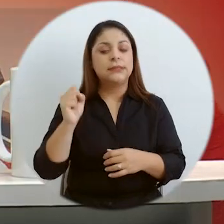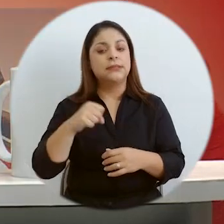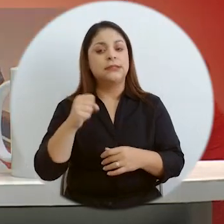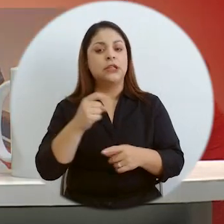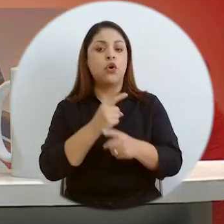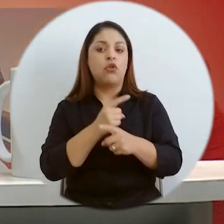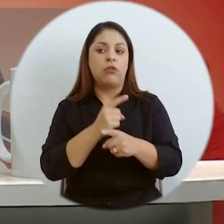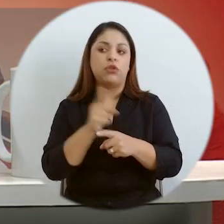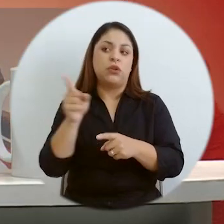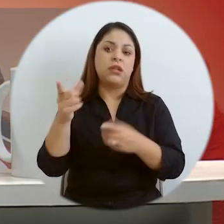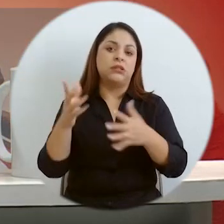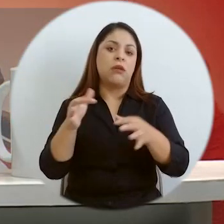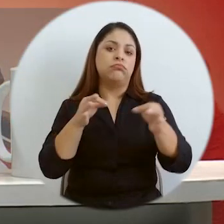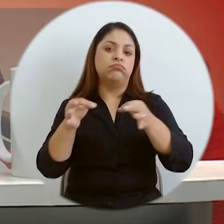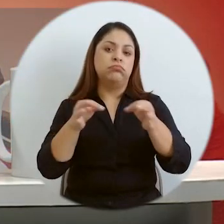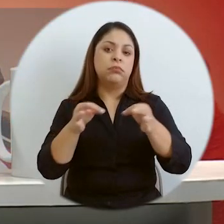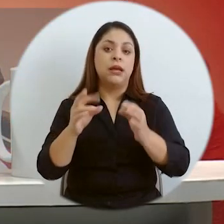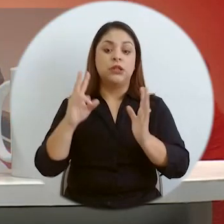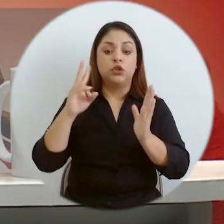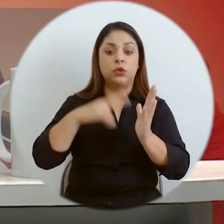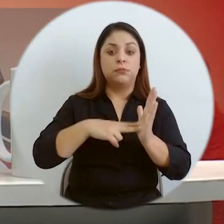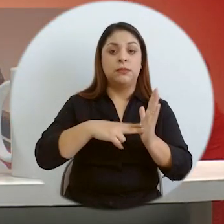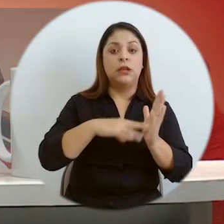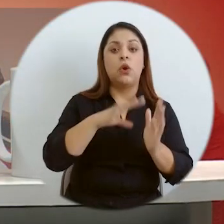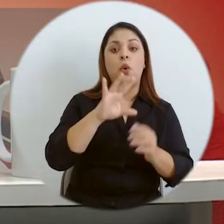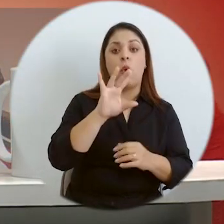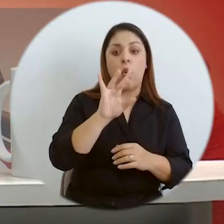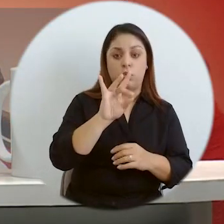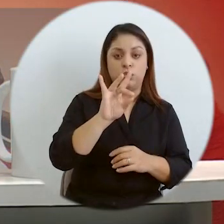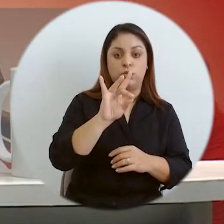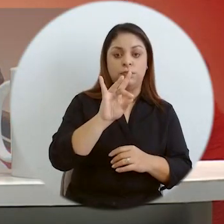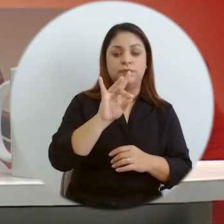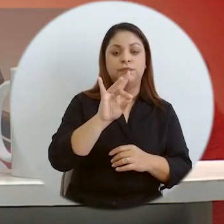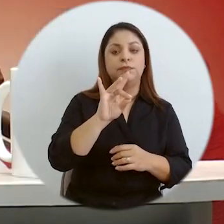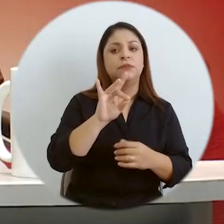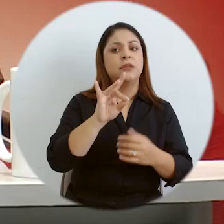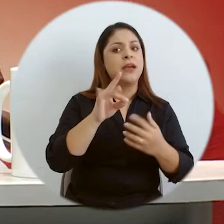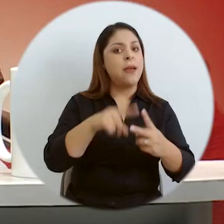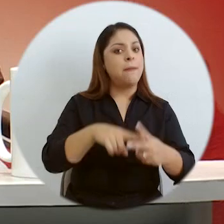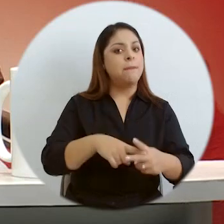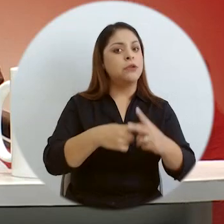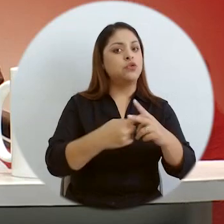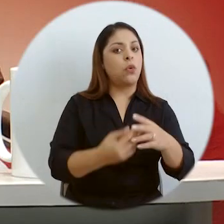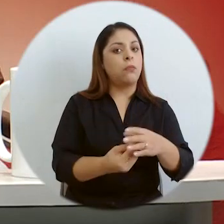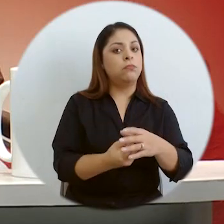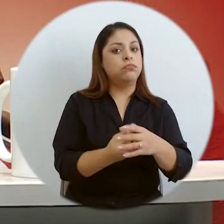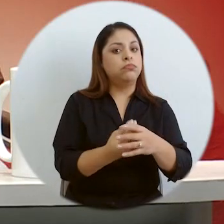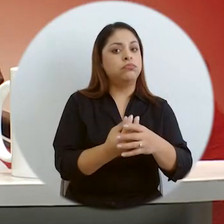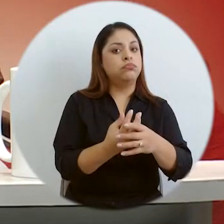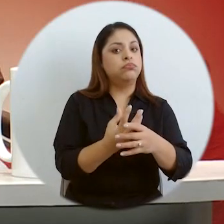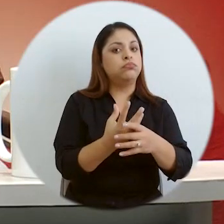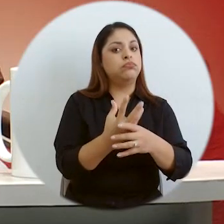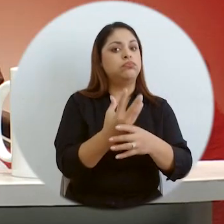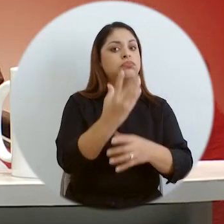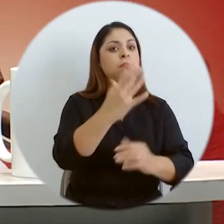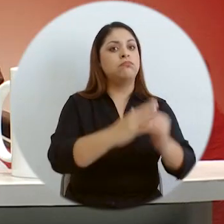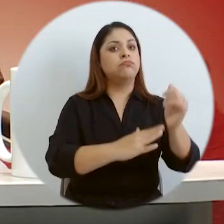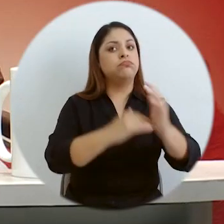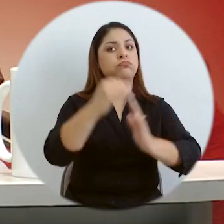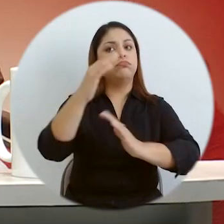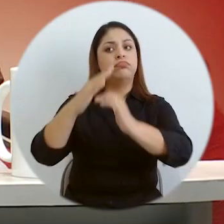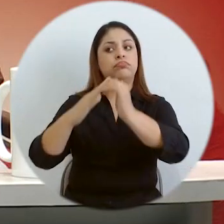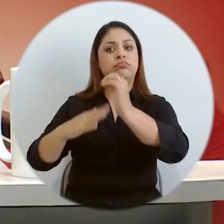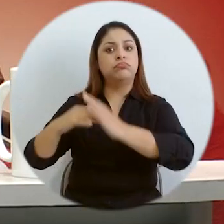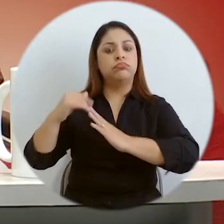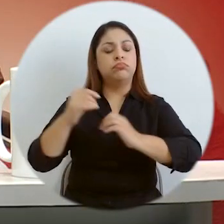muy bien, desde el 2008 había venido como en auge todo este crecimiento inmobiliario,